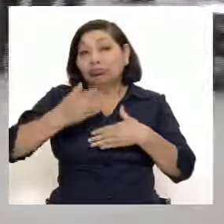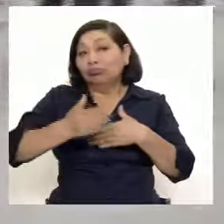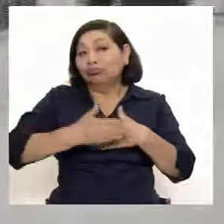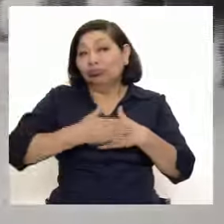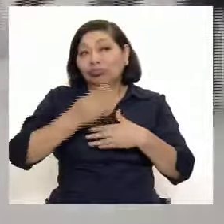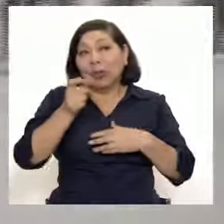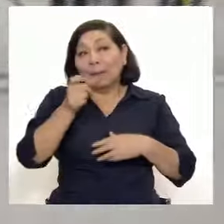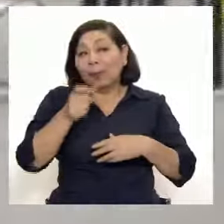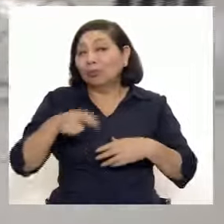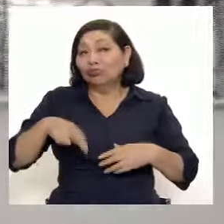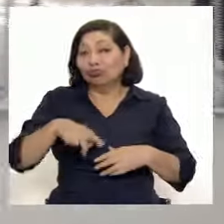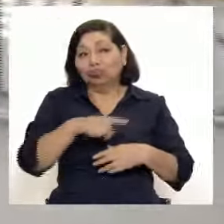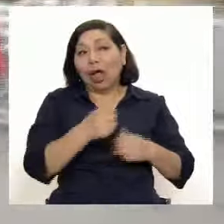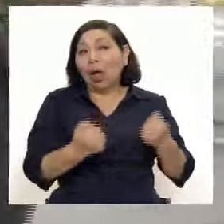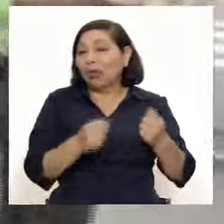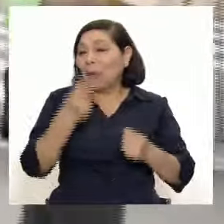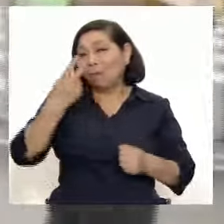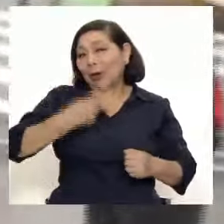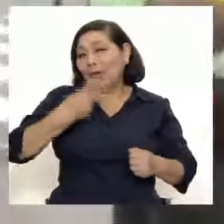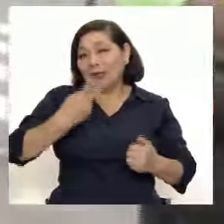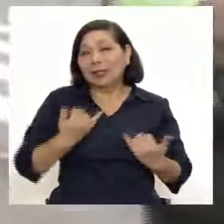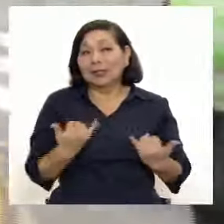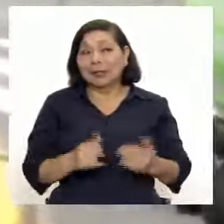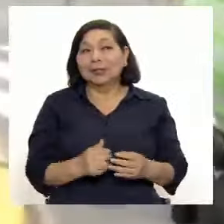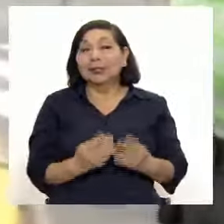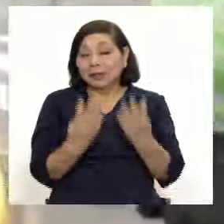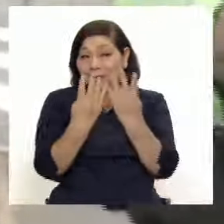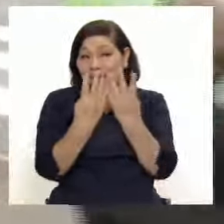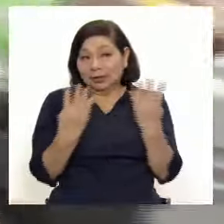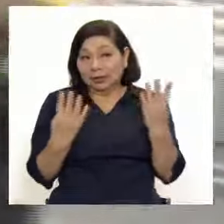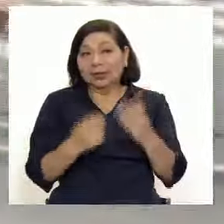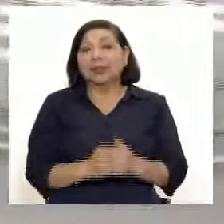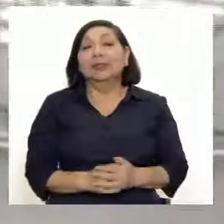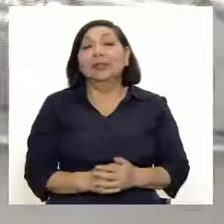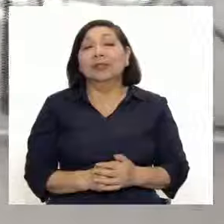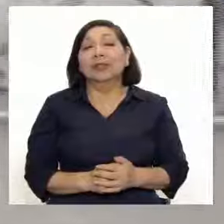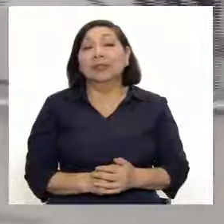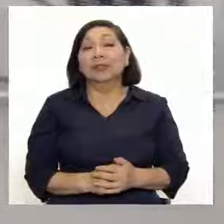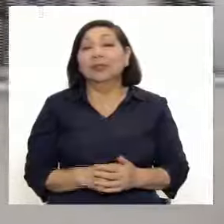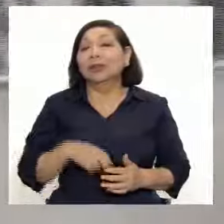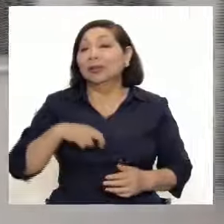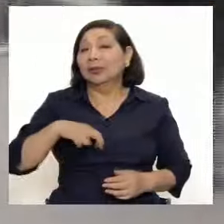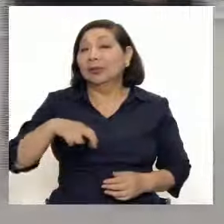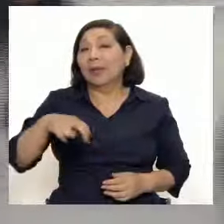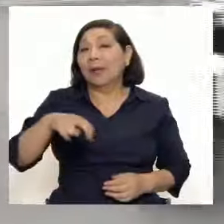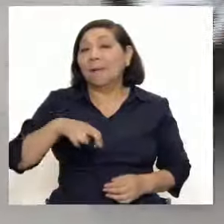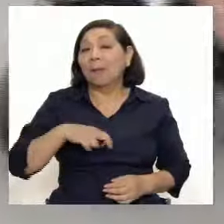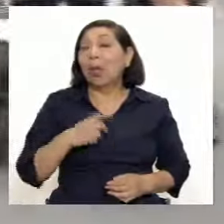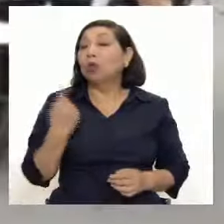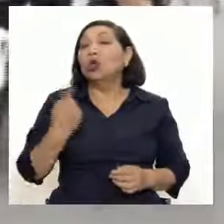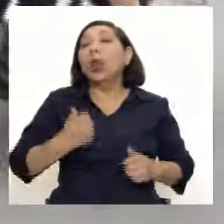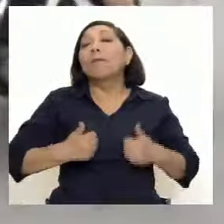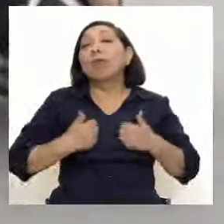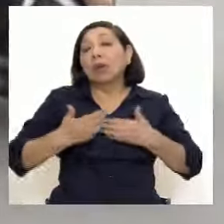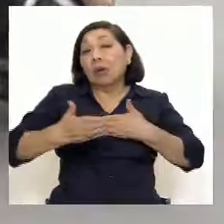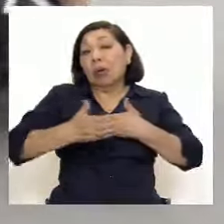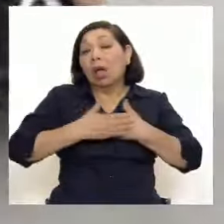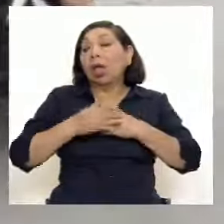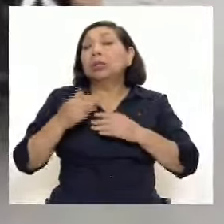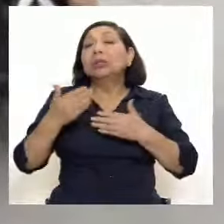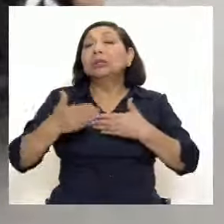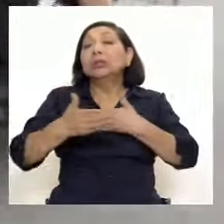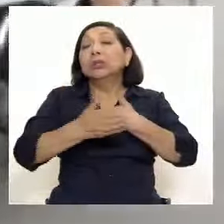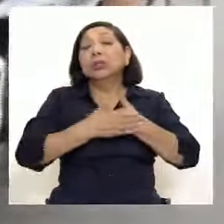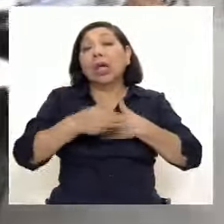acceso peatonal y vehicular. Aquí están las rejas. Solamente transitan las personas que están viviendo